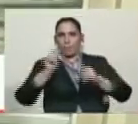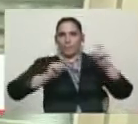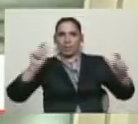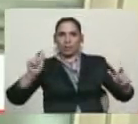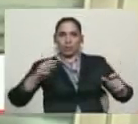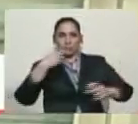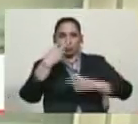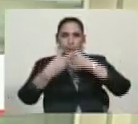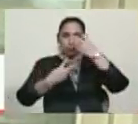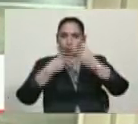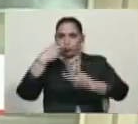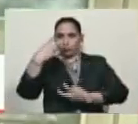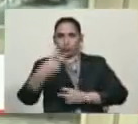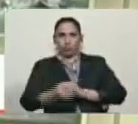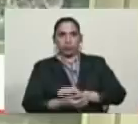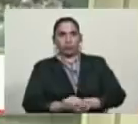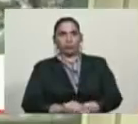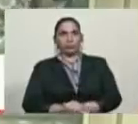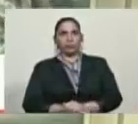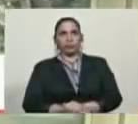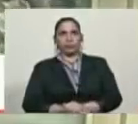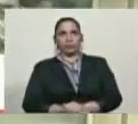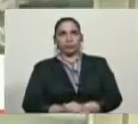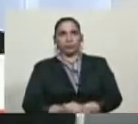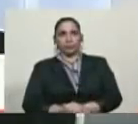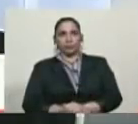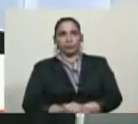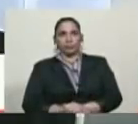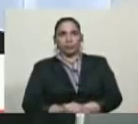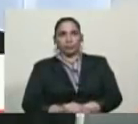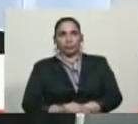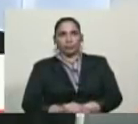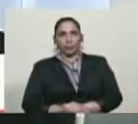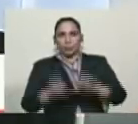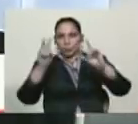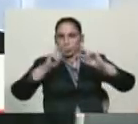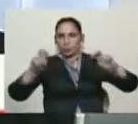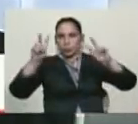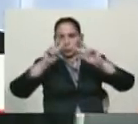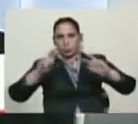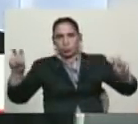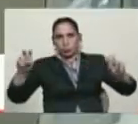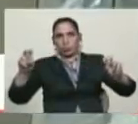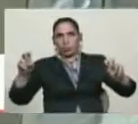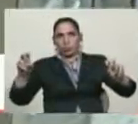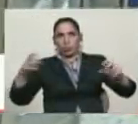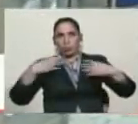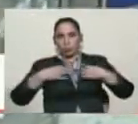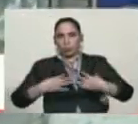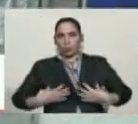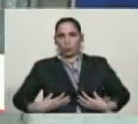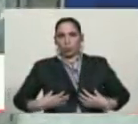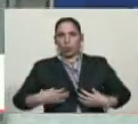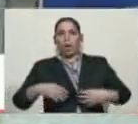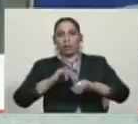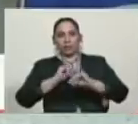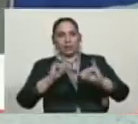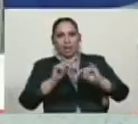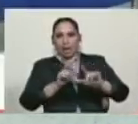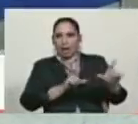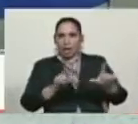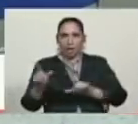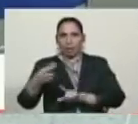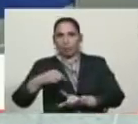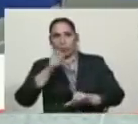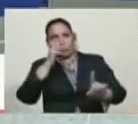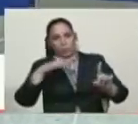padecen de cáncer está un acelerador lineal un tomógrafo y un área de quimioterapia totalmente operativas y nuevas para nuestro puerto estamos